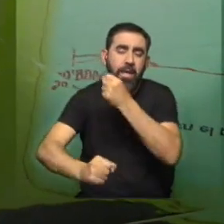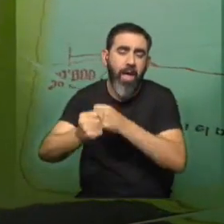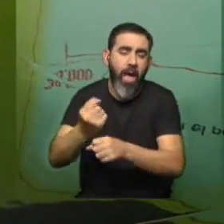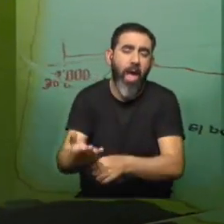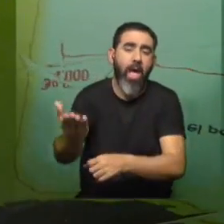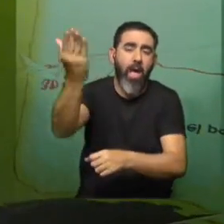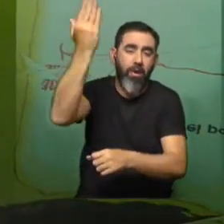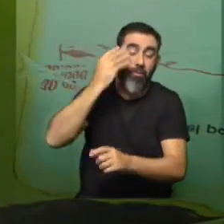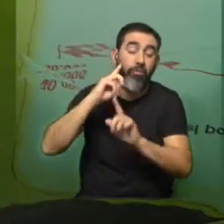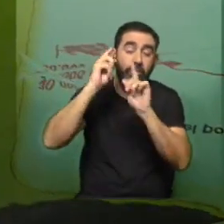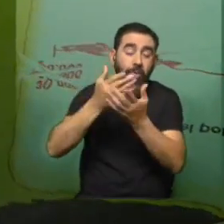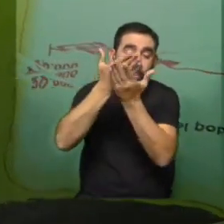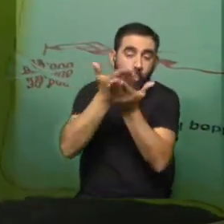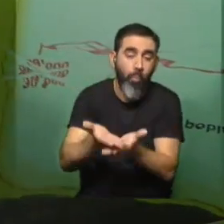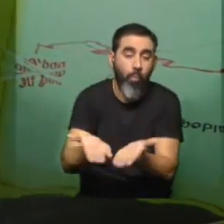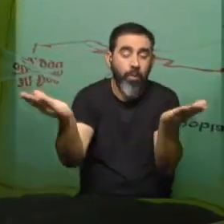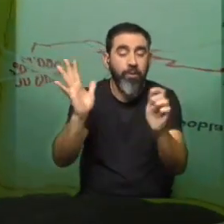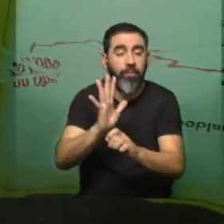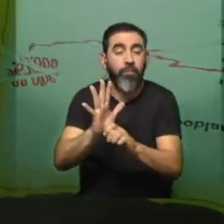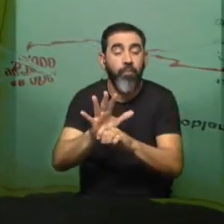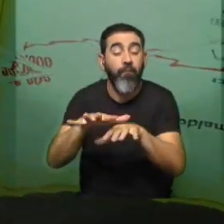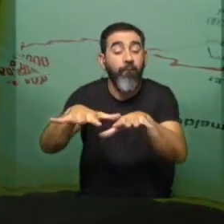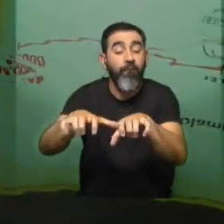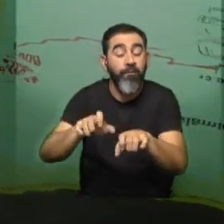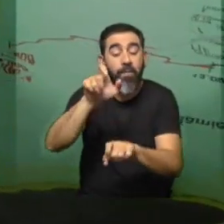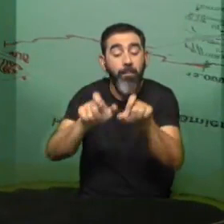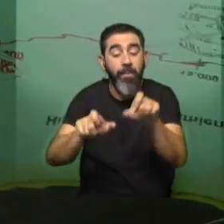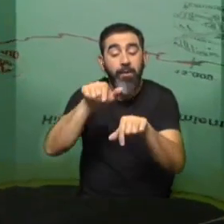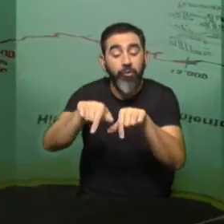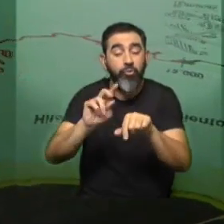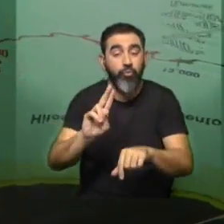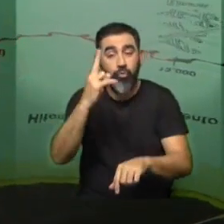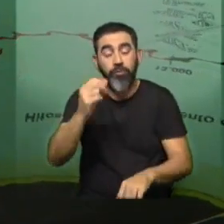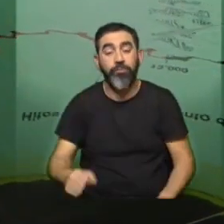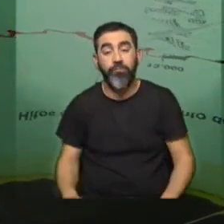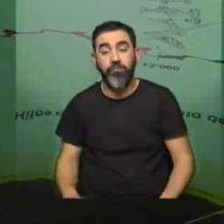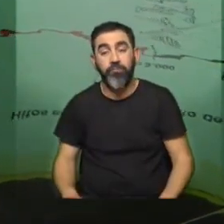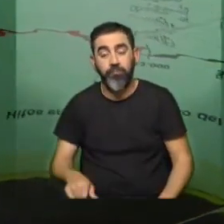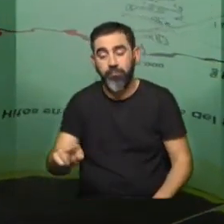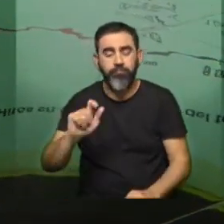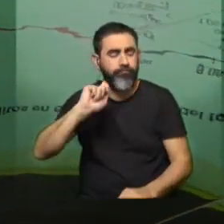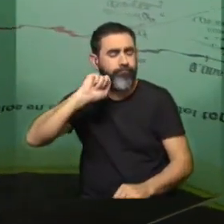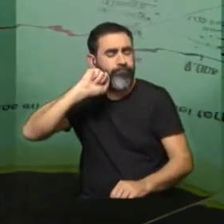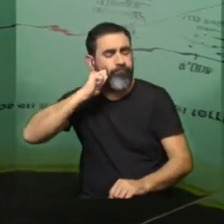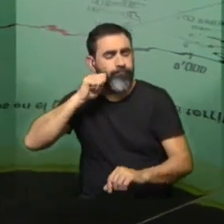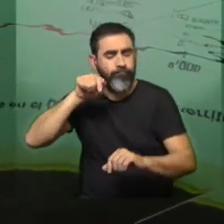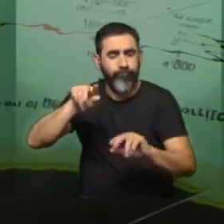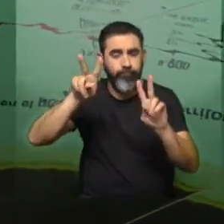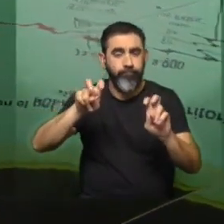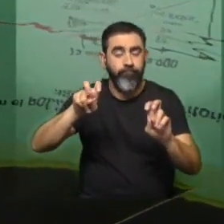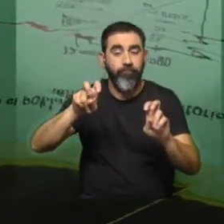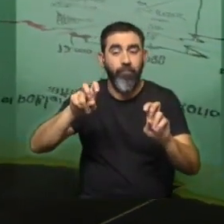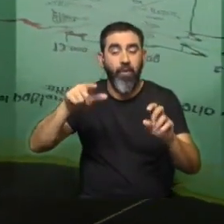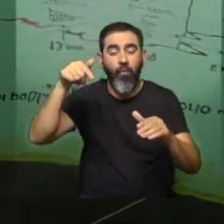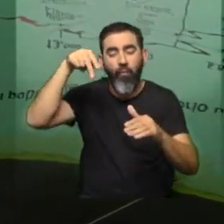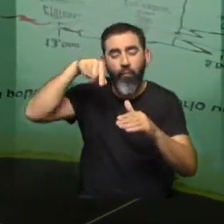da pistas de lo que ustedes interpretan como el poblamiento temprano de este territorio? El yacimiento es muy espectacular, como decís, se trata del fondo de un